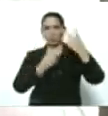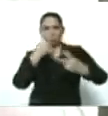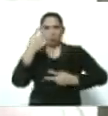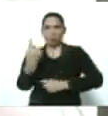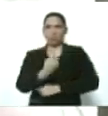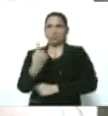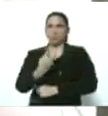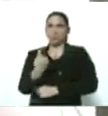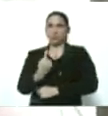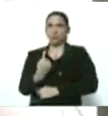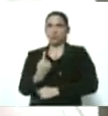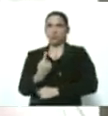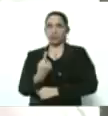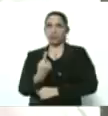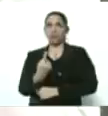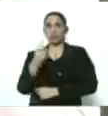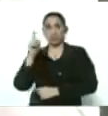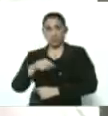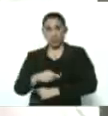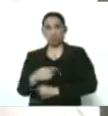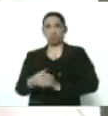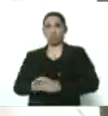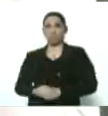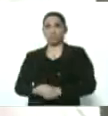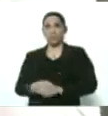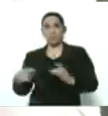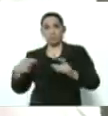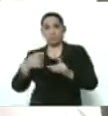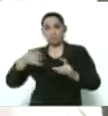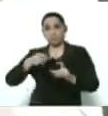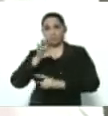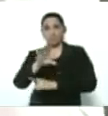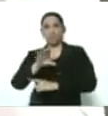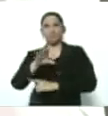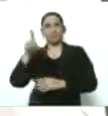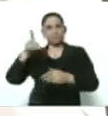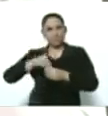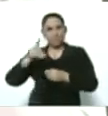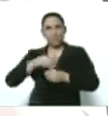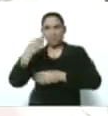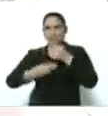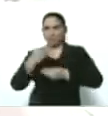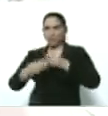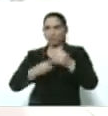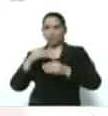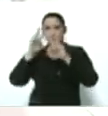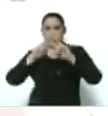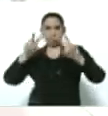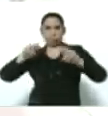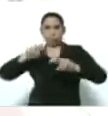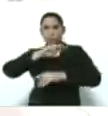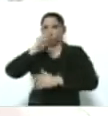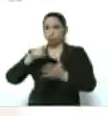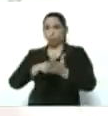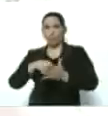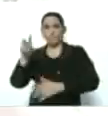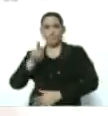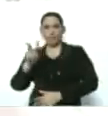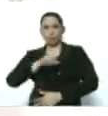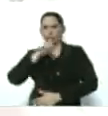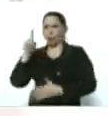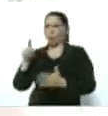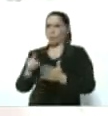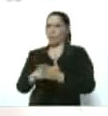individualizada, que ha surgido a través del carnet de la patria y todo el pesquisaje que se ha hecho a nivel nacional, una cosa